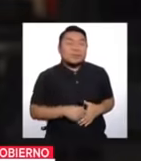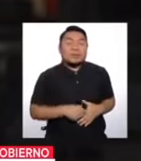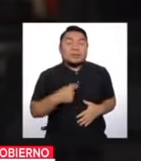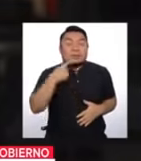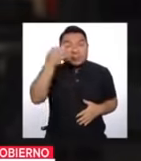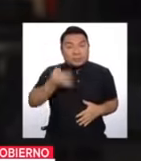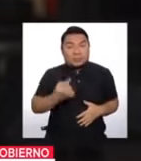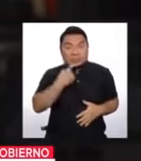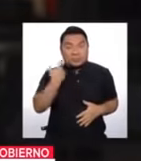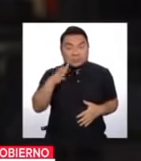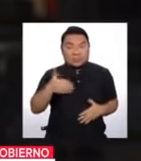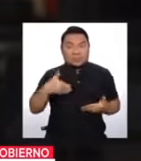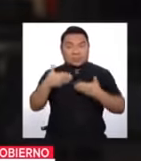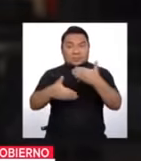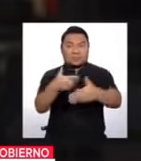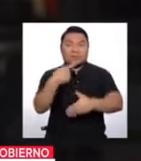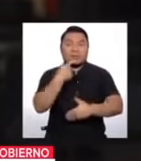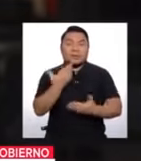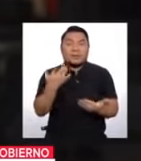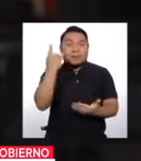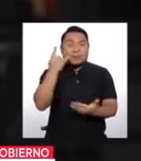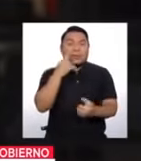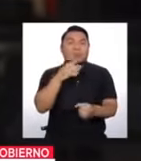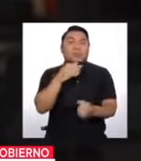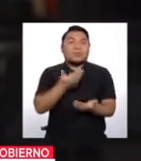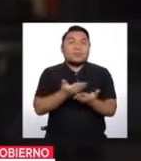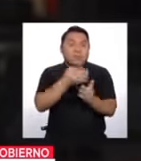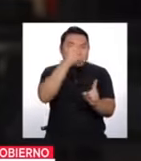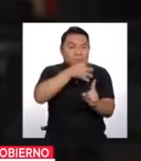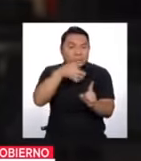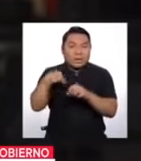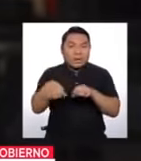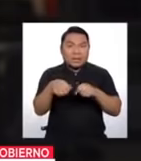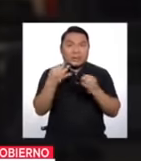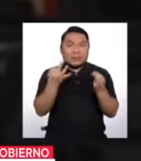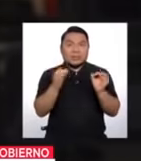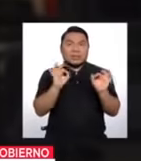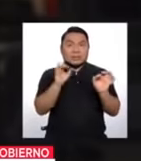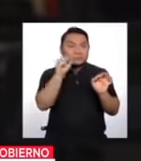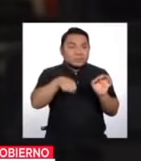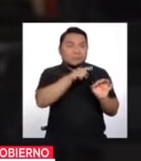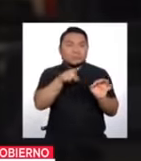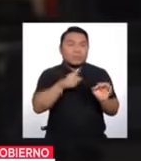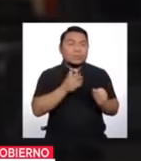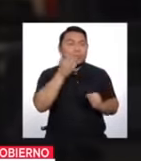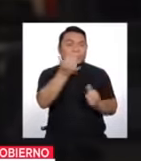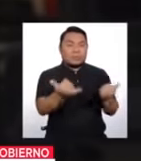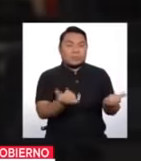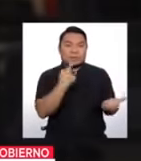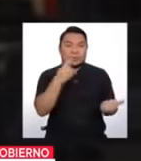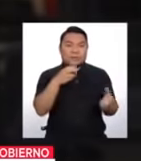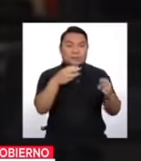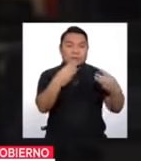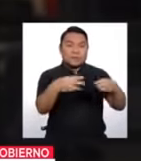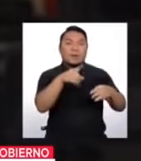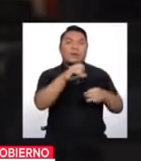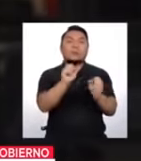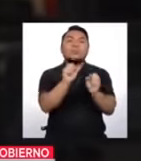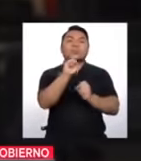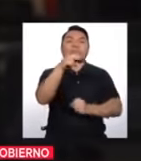realidad lo que estábamos llevando era un set de pruebas rápidas para hacer una operación similar a la que se ha hecho el día de hoy en el mercado de